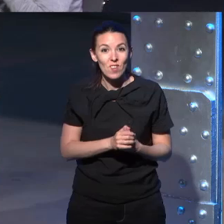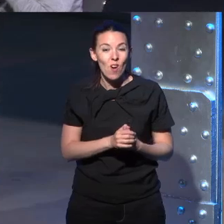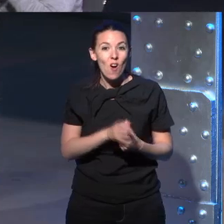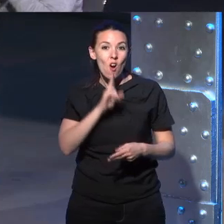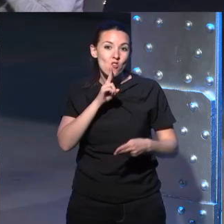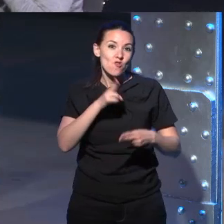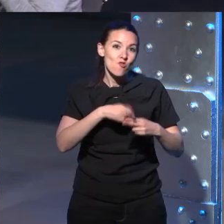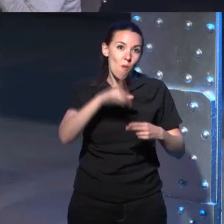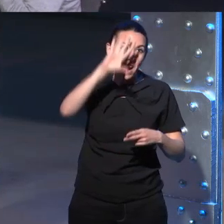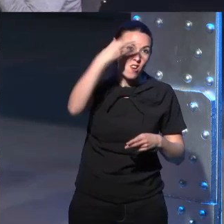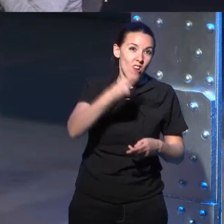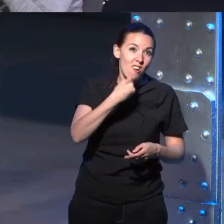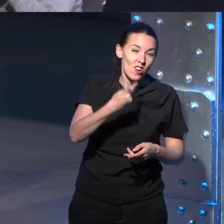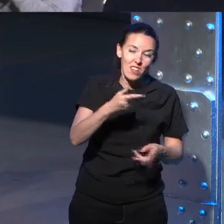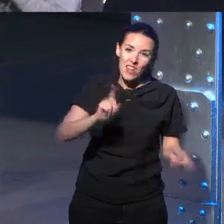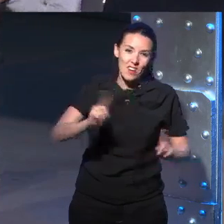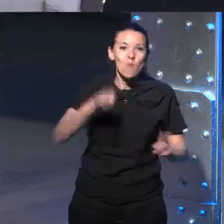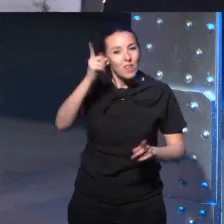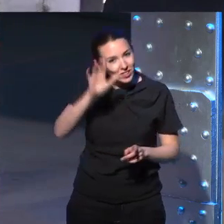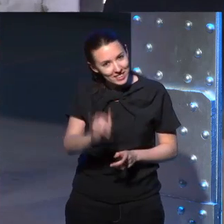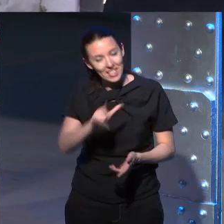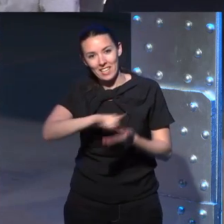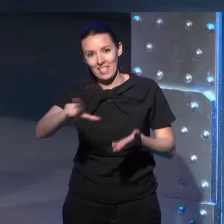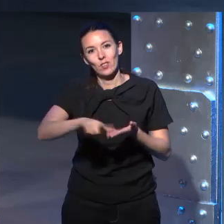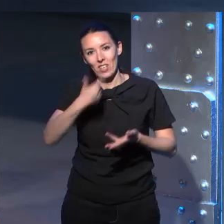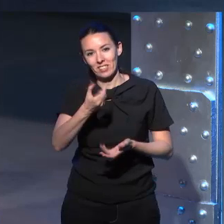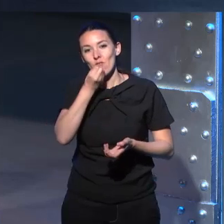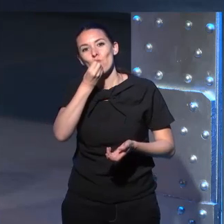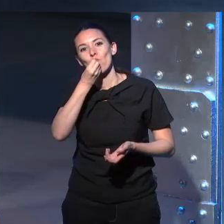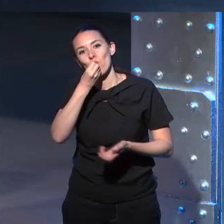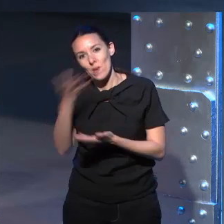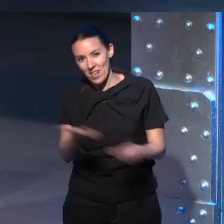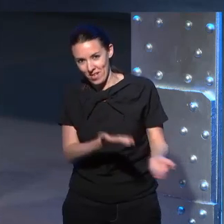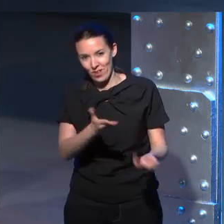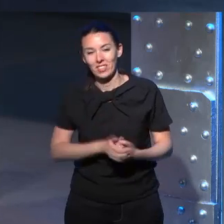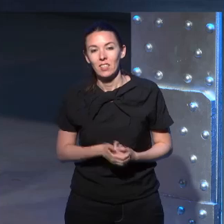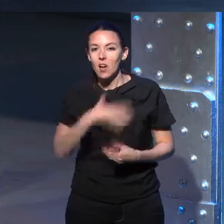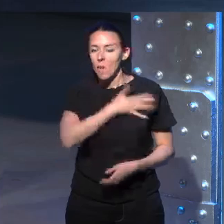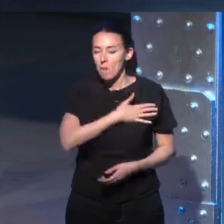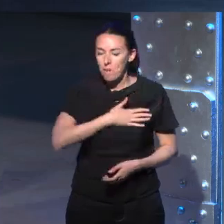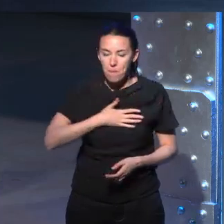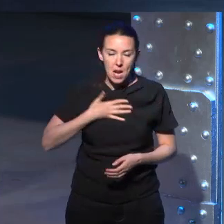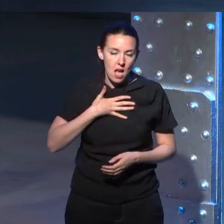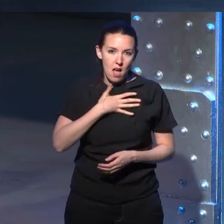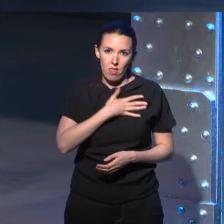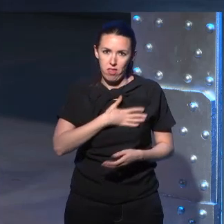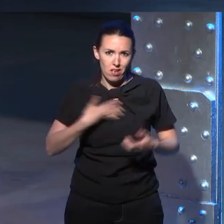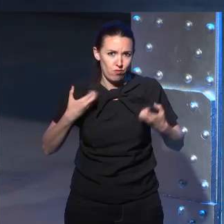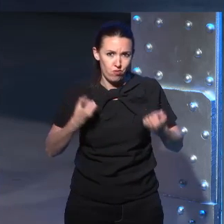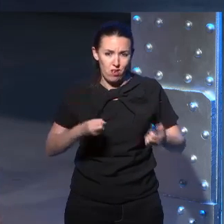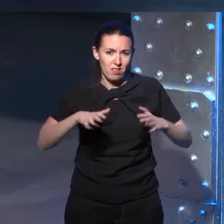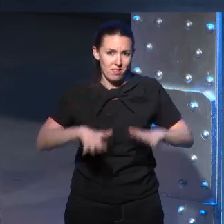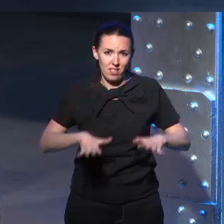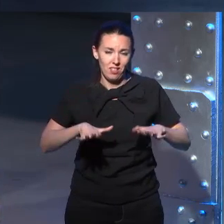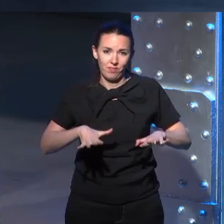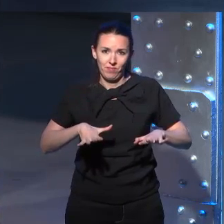no del rock and roll, pero sí de la literatura. Es un placer enorme estar aquí